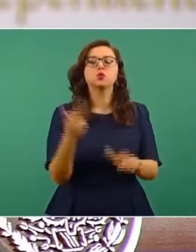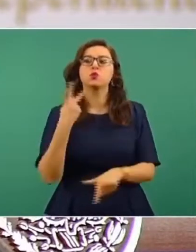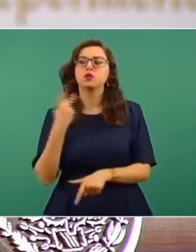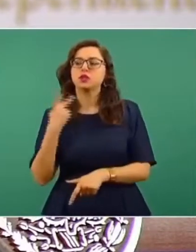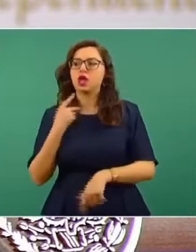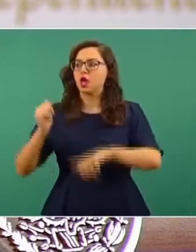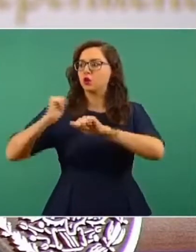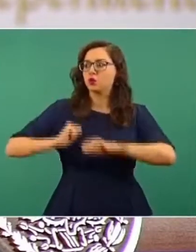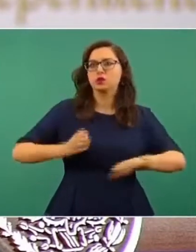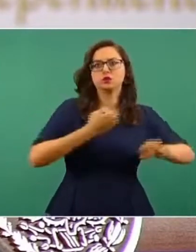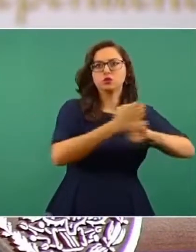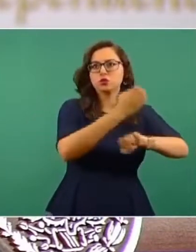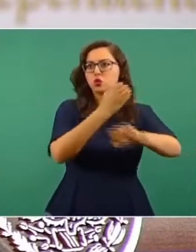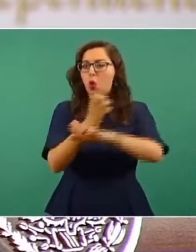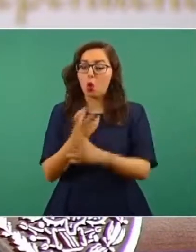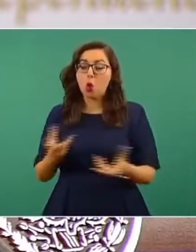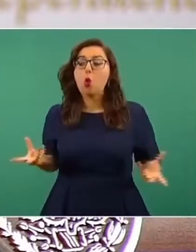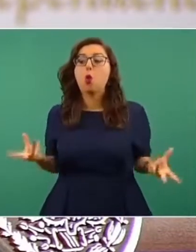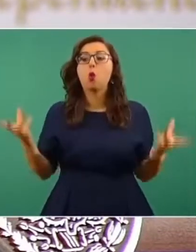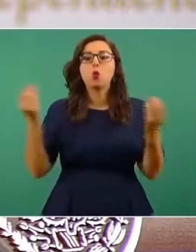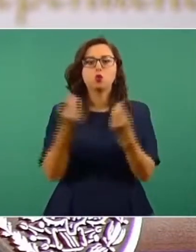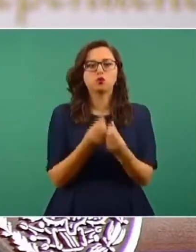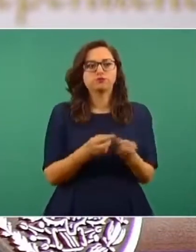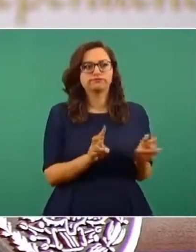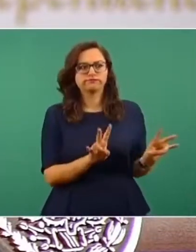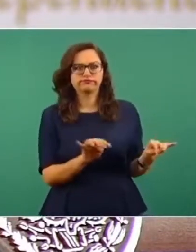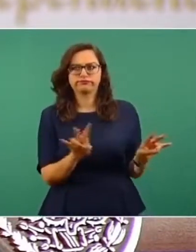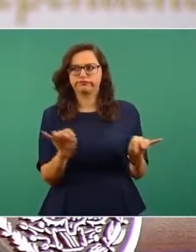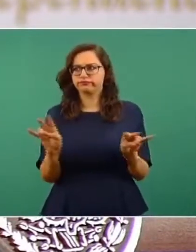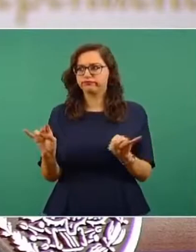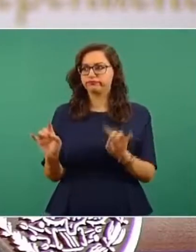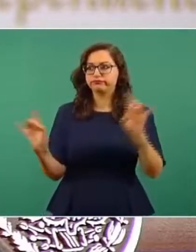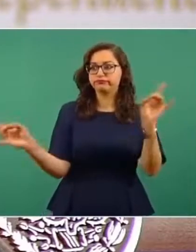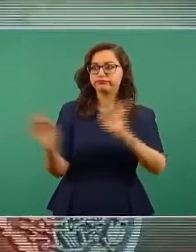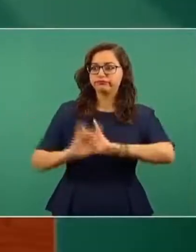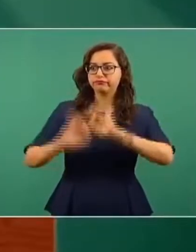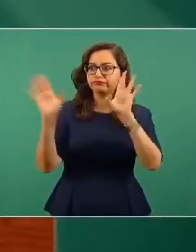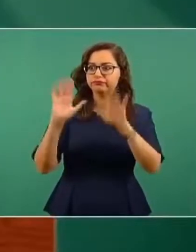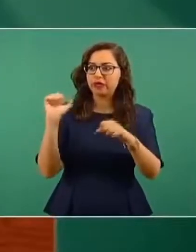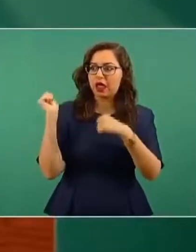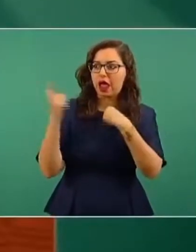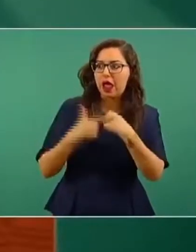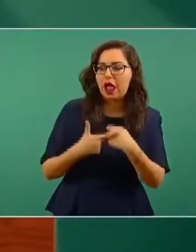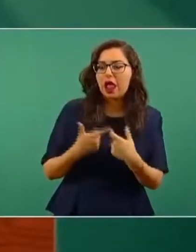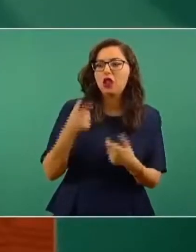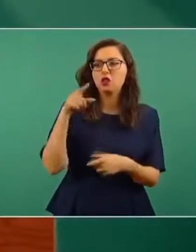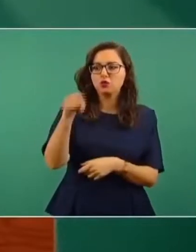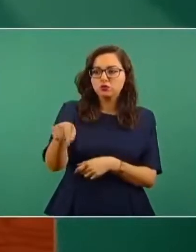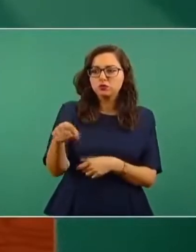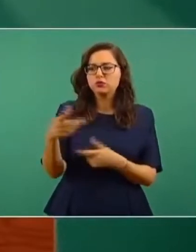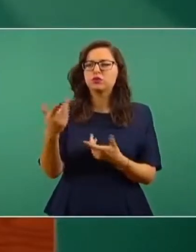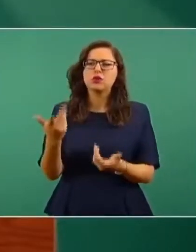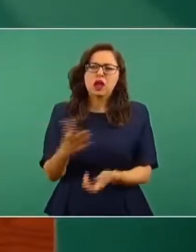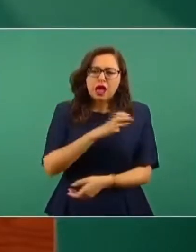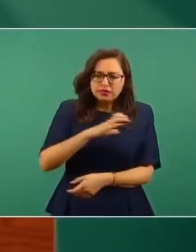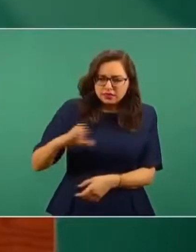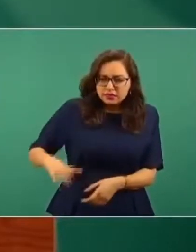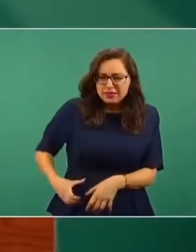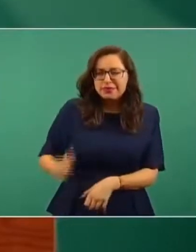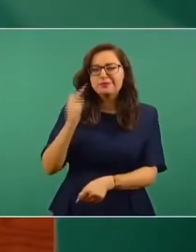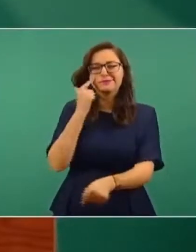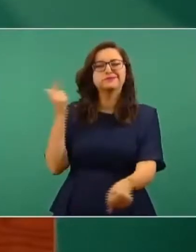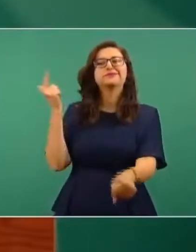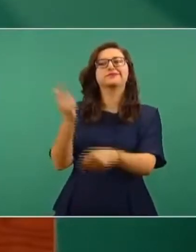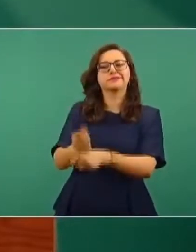asesinando a políticos Bueno, ahora ya es una cuestión muy común, lo que